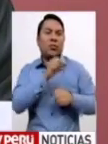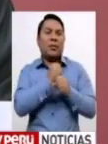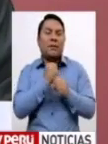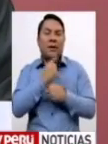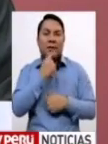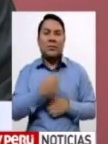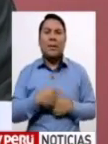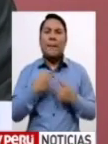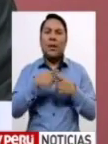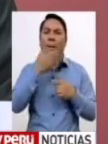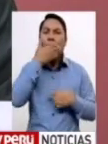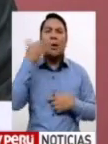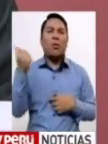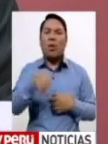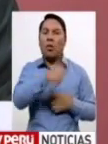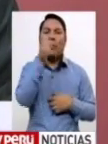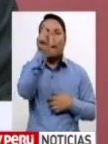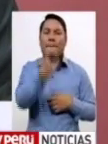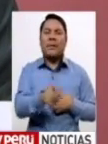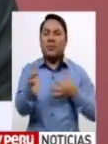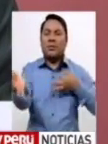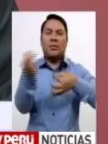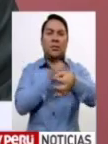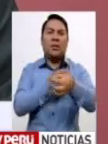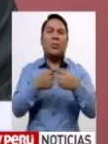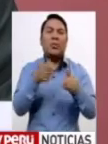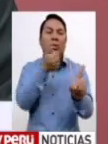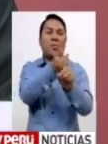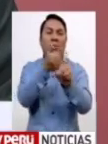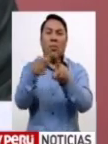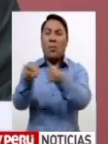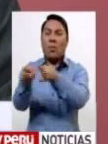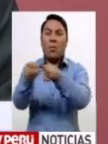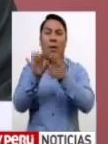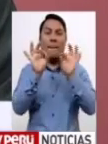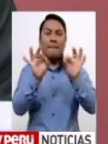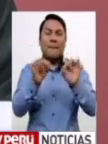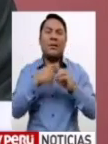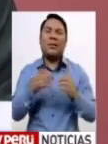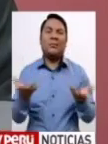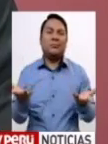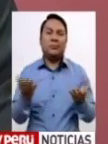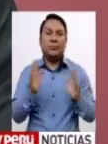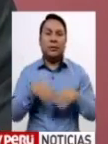persona externa porque si vuelven los mismos sería un festín.